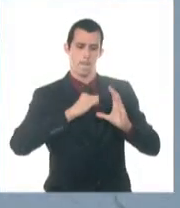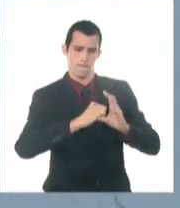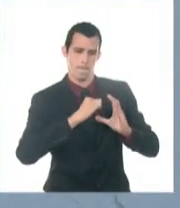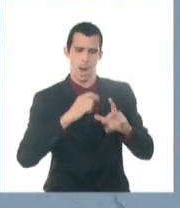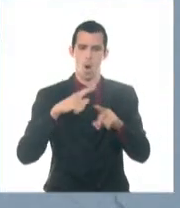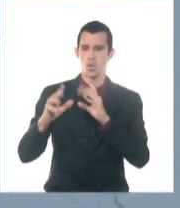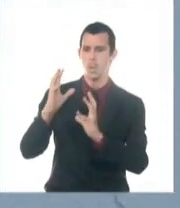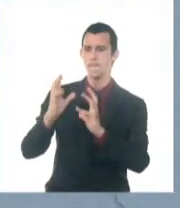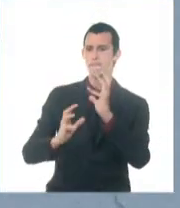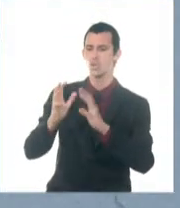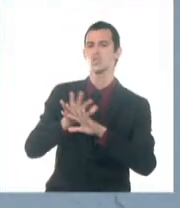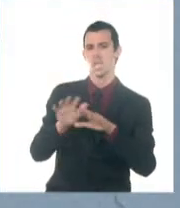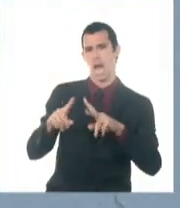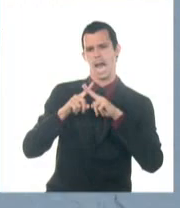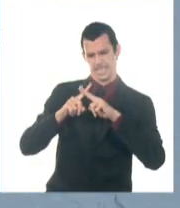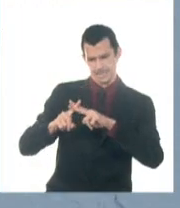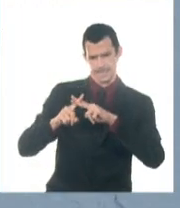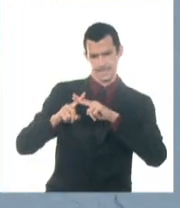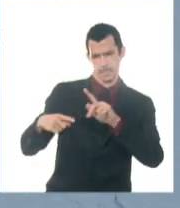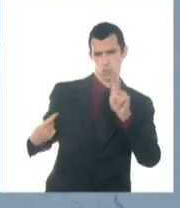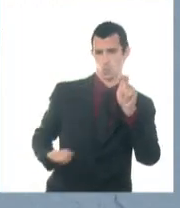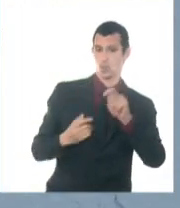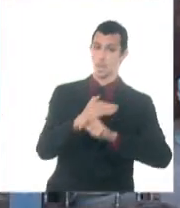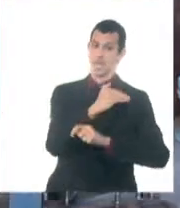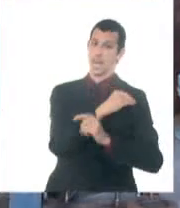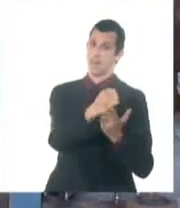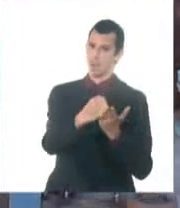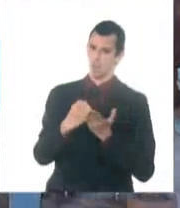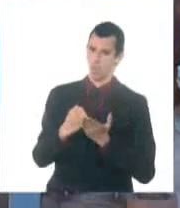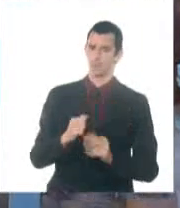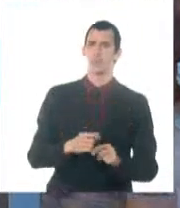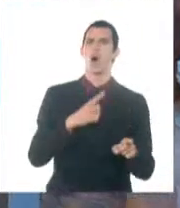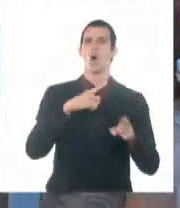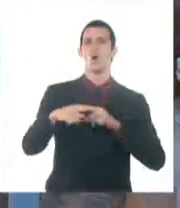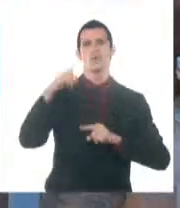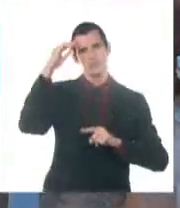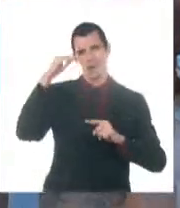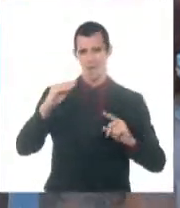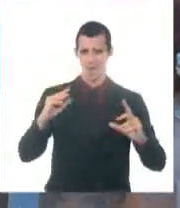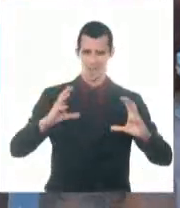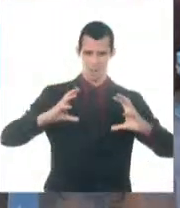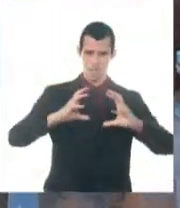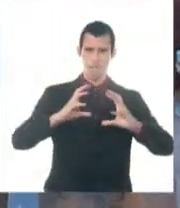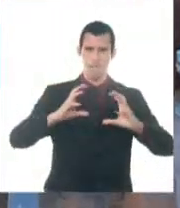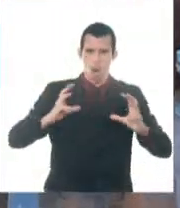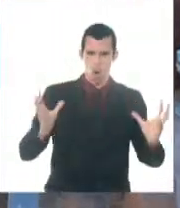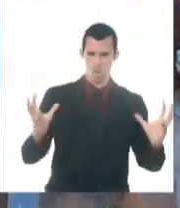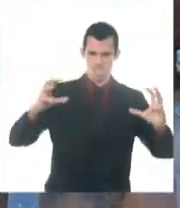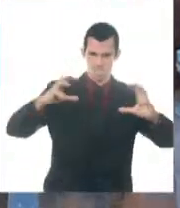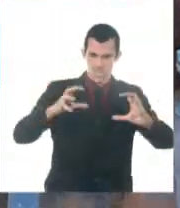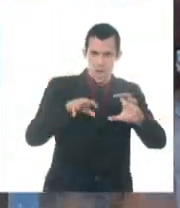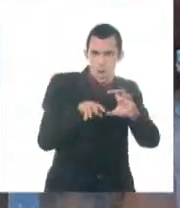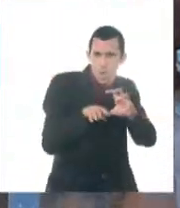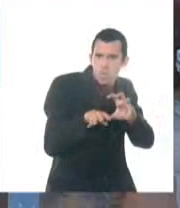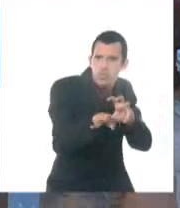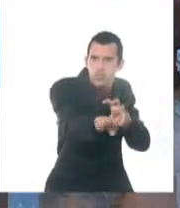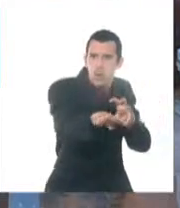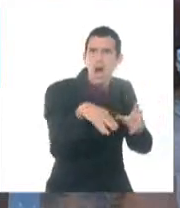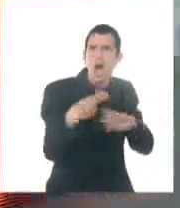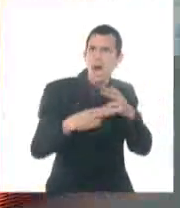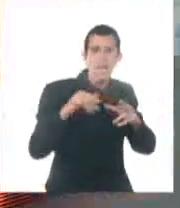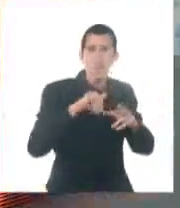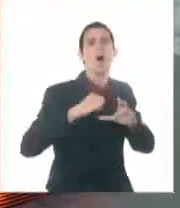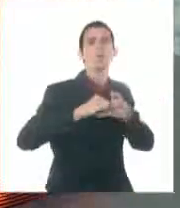de Industrias Militares un entre dos y pretendemos hoy tarde en la noche o mañana montar ese equipo que sí sería ya de 220 litros por